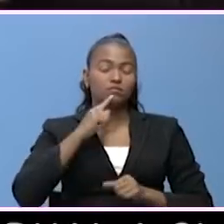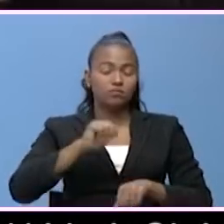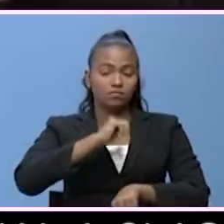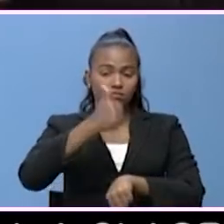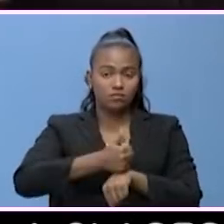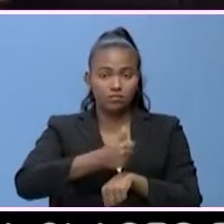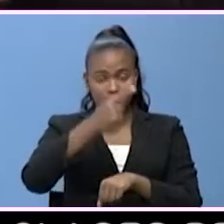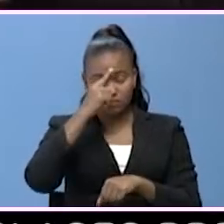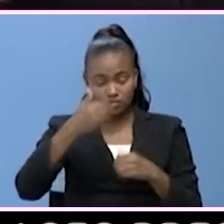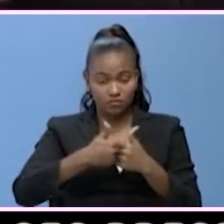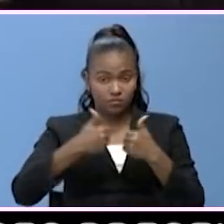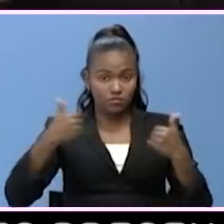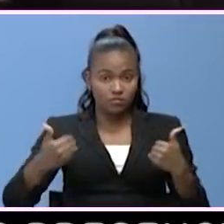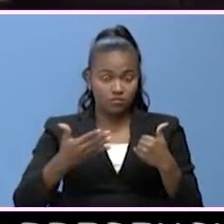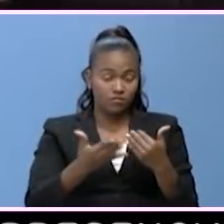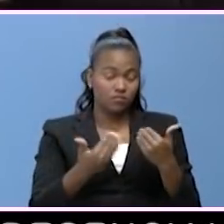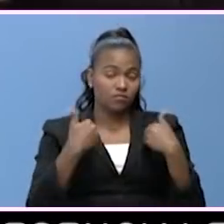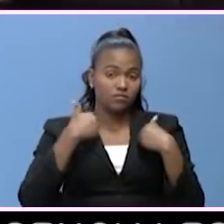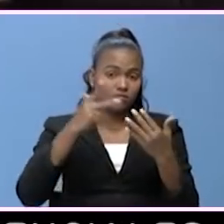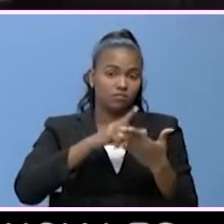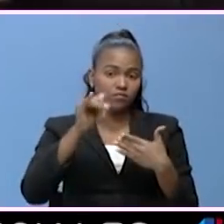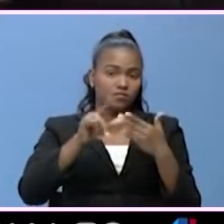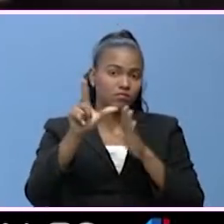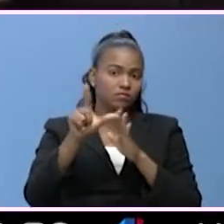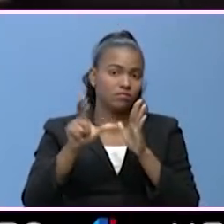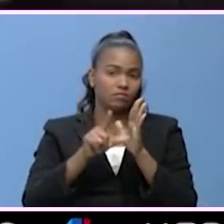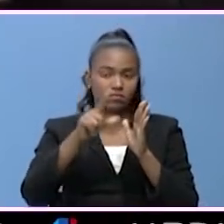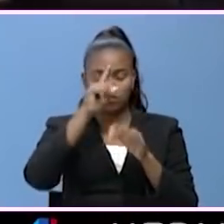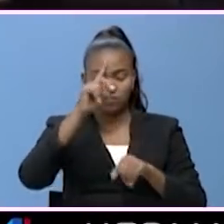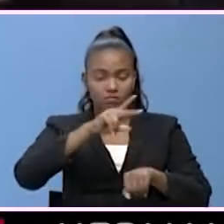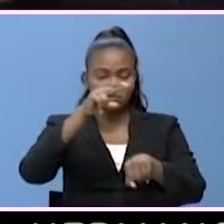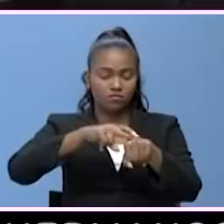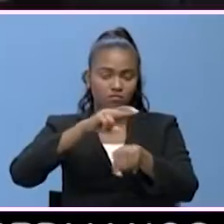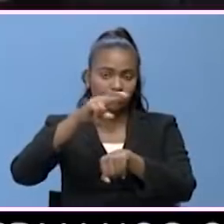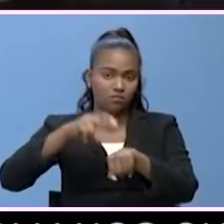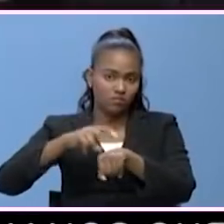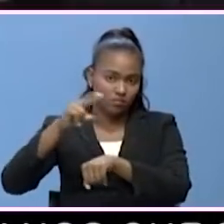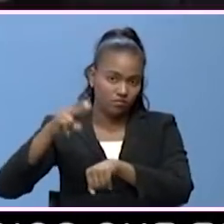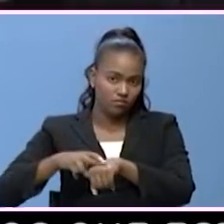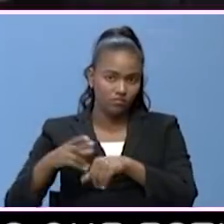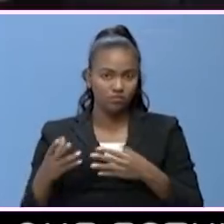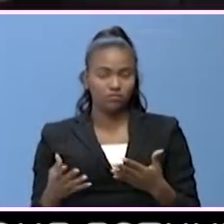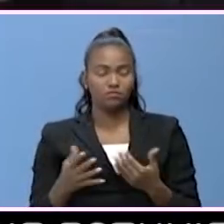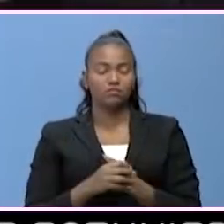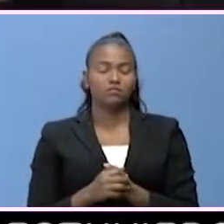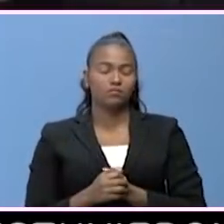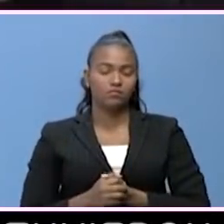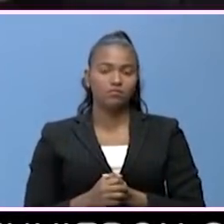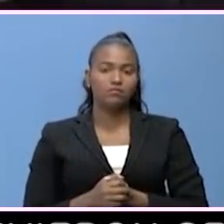Apache, como es el proyecto de ley de regiones